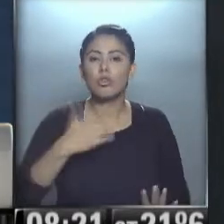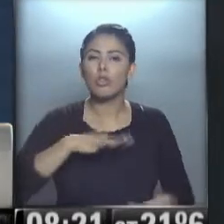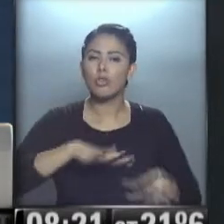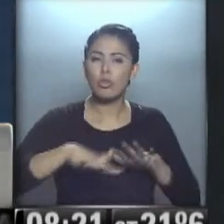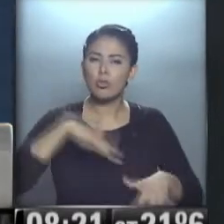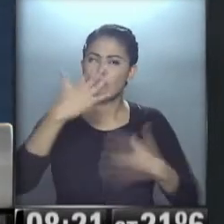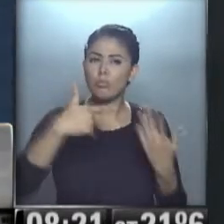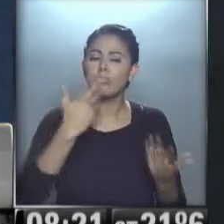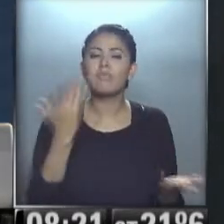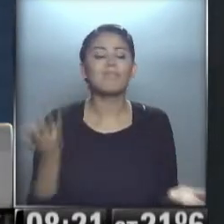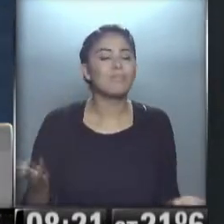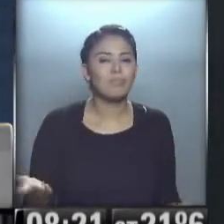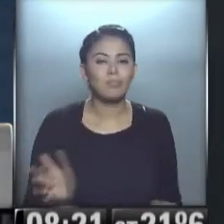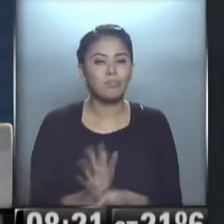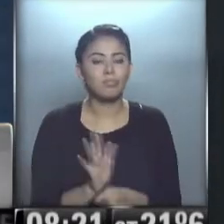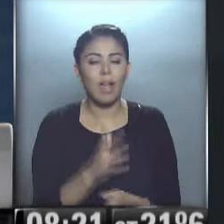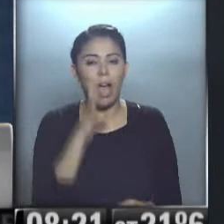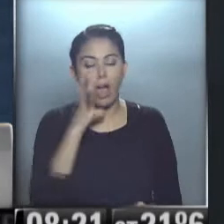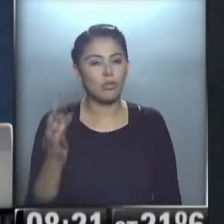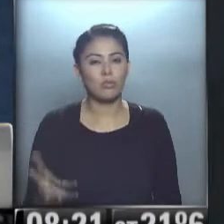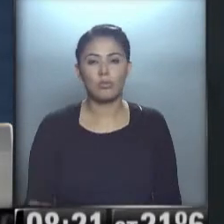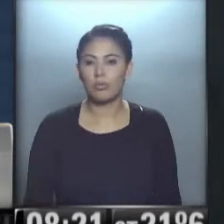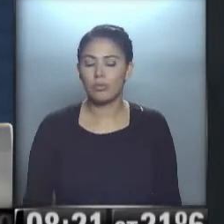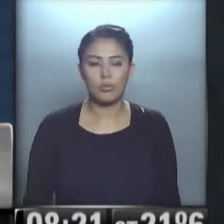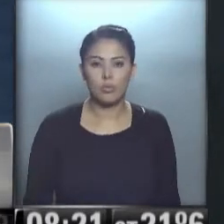una curiosidad, de un hecho verdaderamente